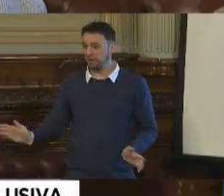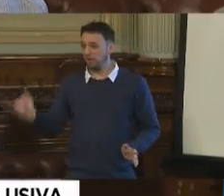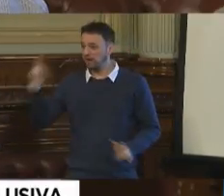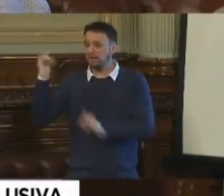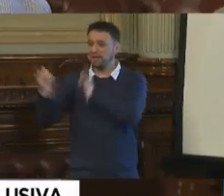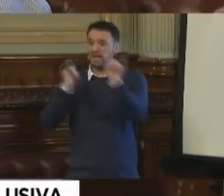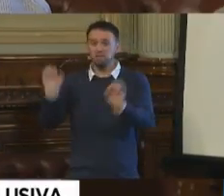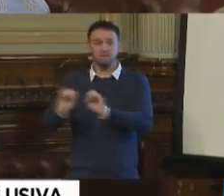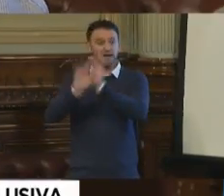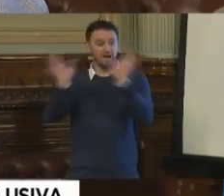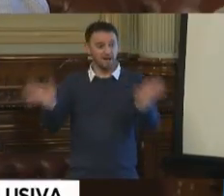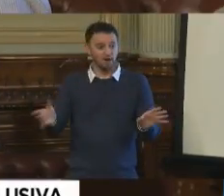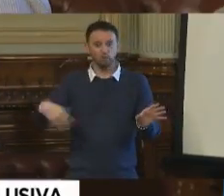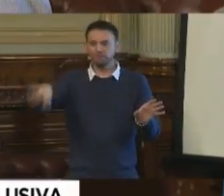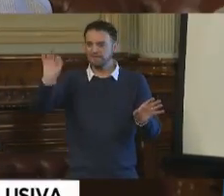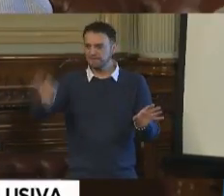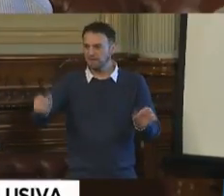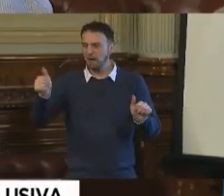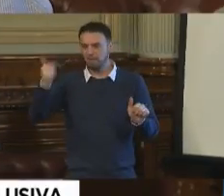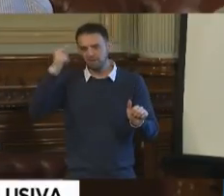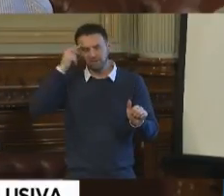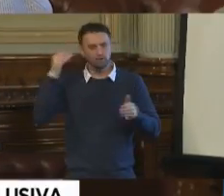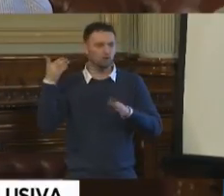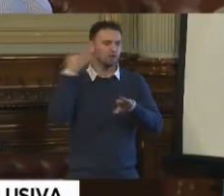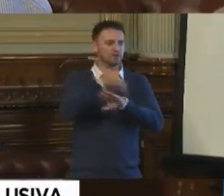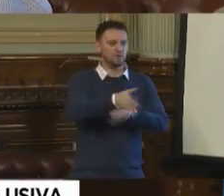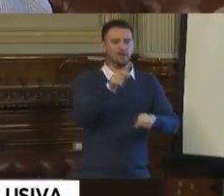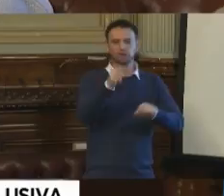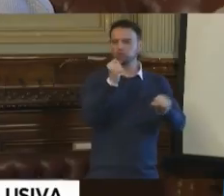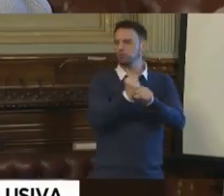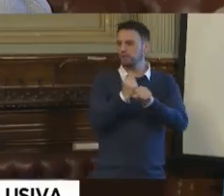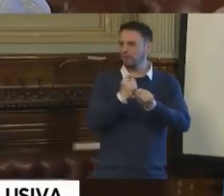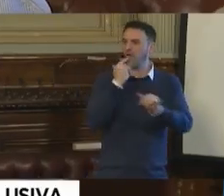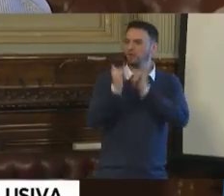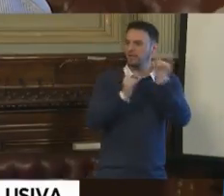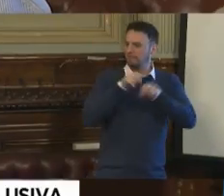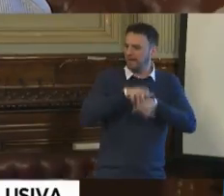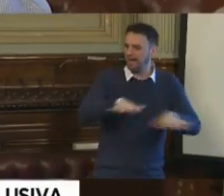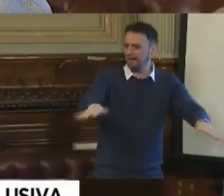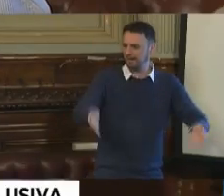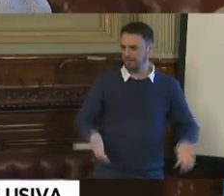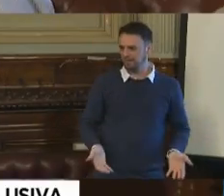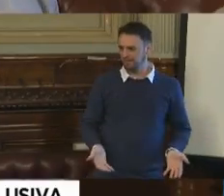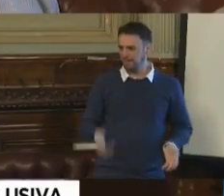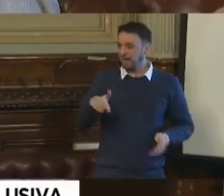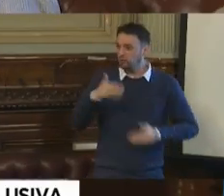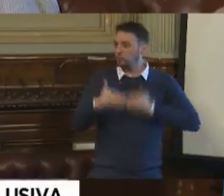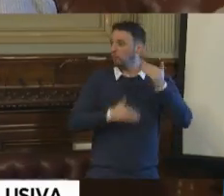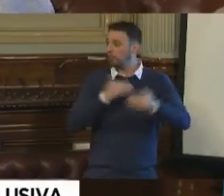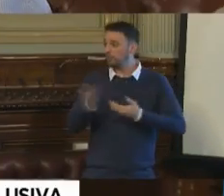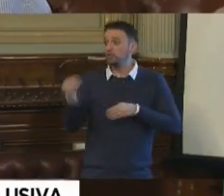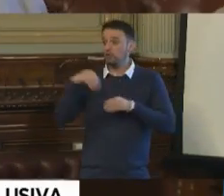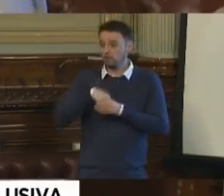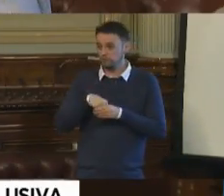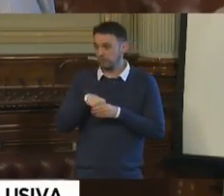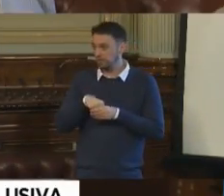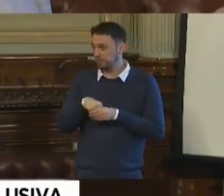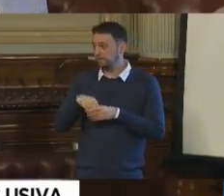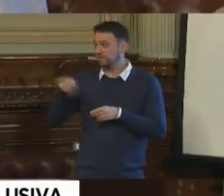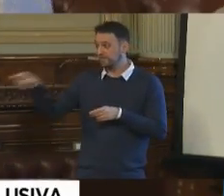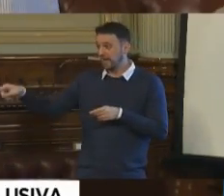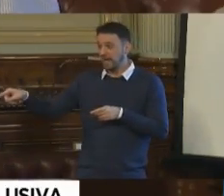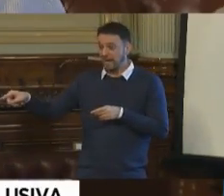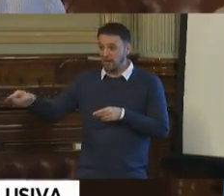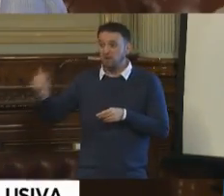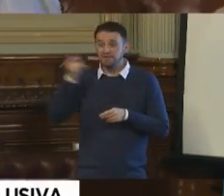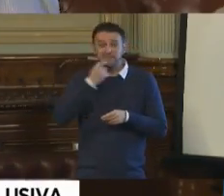para pedirme como éste diseñar un un proceso inclusivo el día que todo esto esté